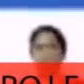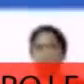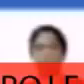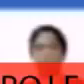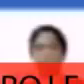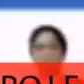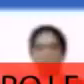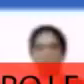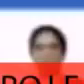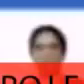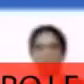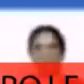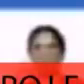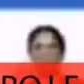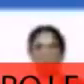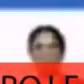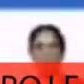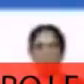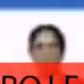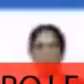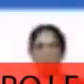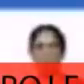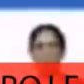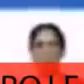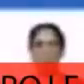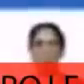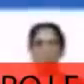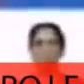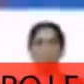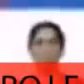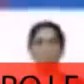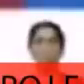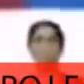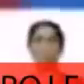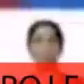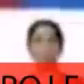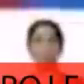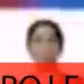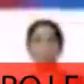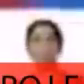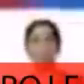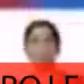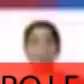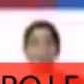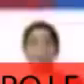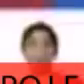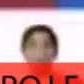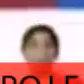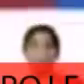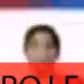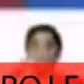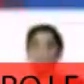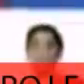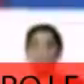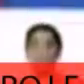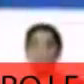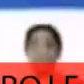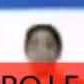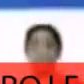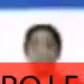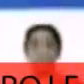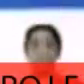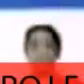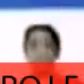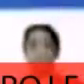quitarse del medio lo que le estorba de esa oposición, pues ya le es inútil, no le sirve, y decide avanzar a